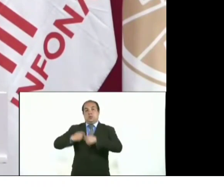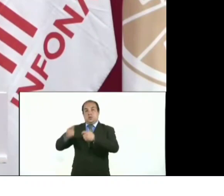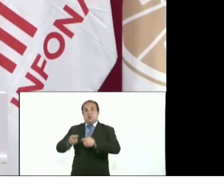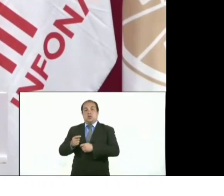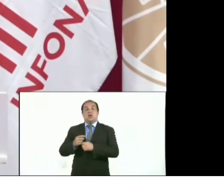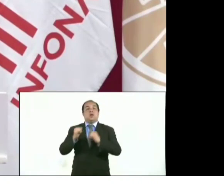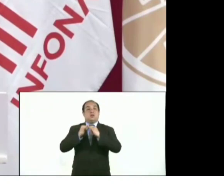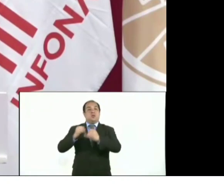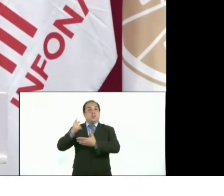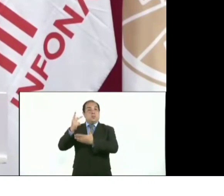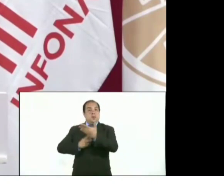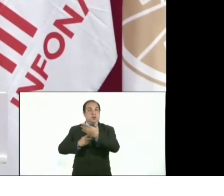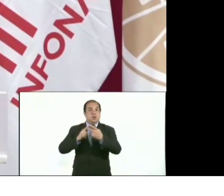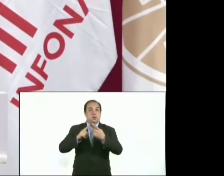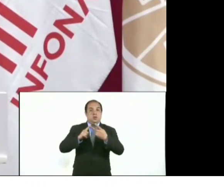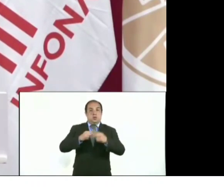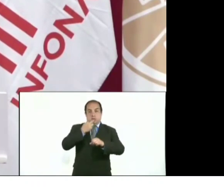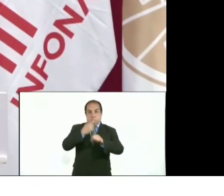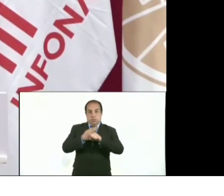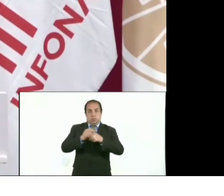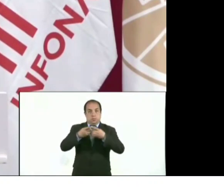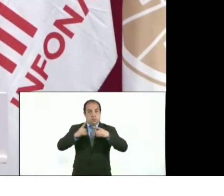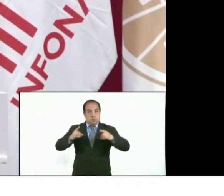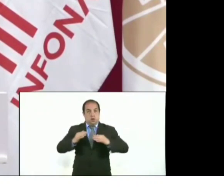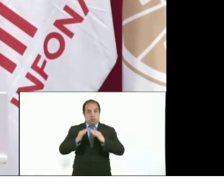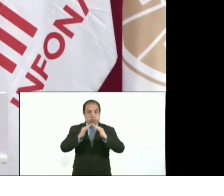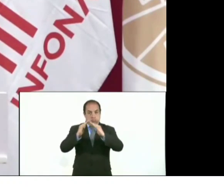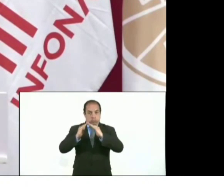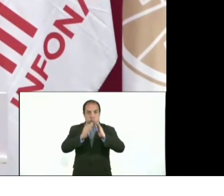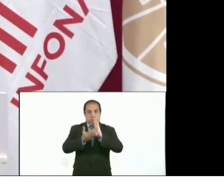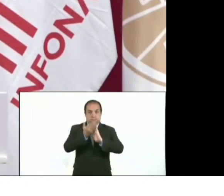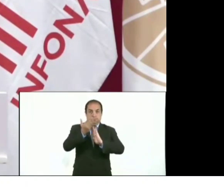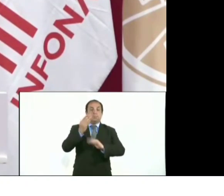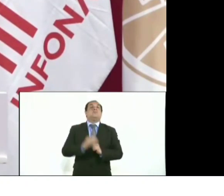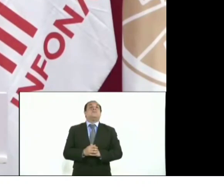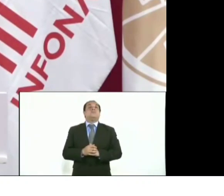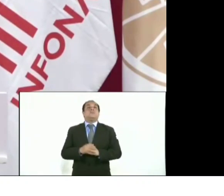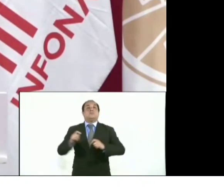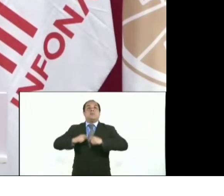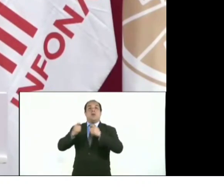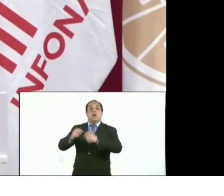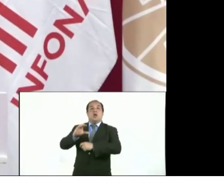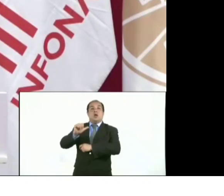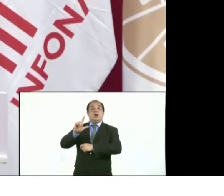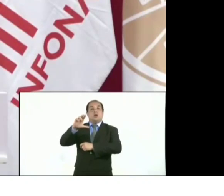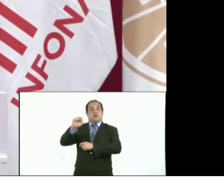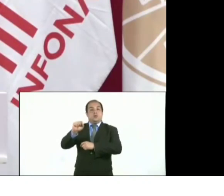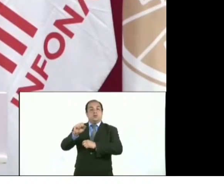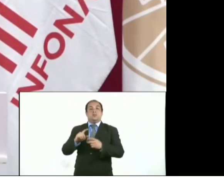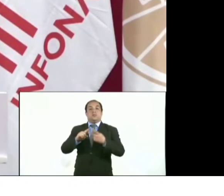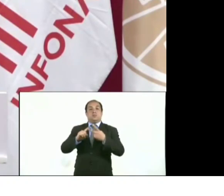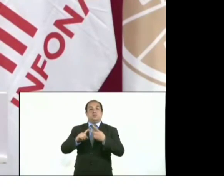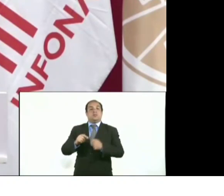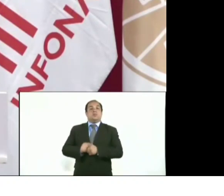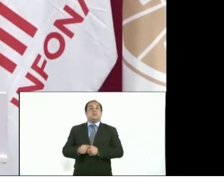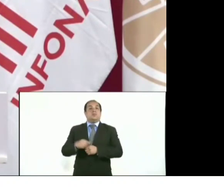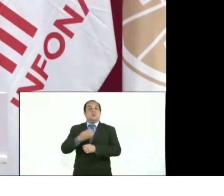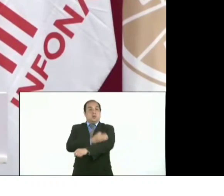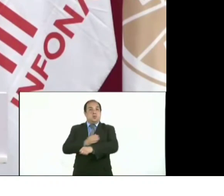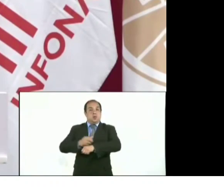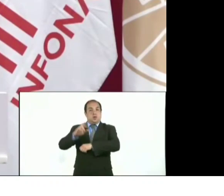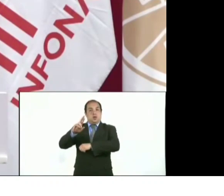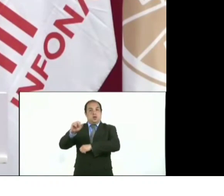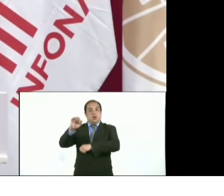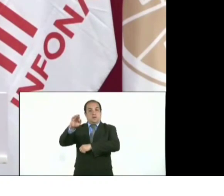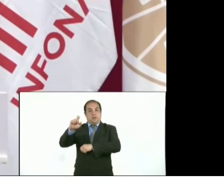Planeación y la Secretaría de Desarrollo Urbano y Vivienda. Entonces le voy a dar la palabra a Carlos y después a nuestro compañero Rafael,